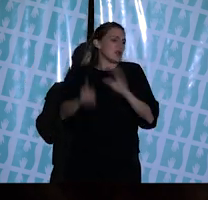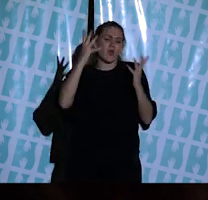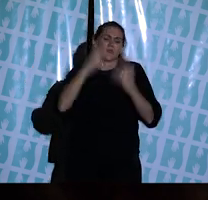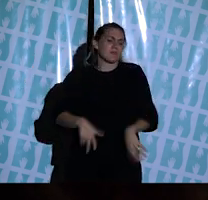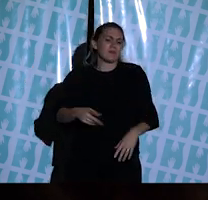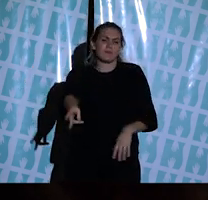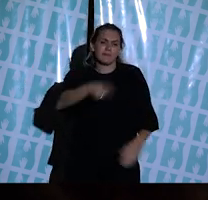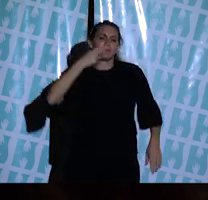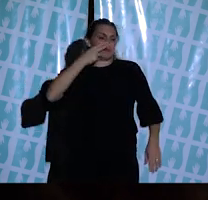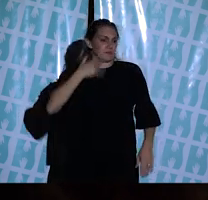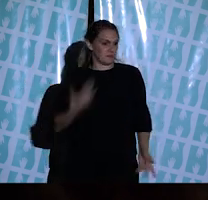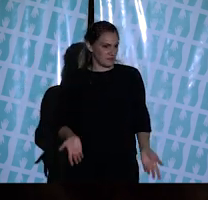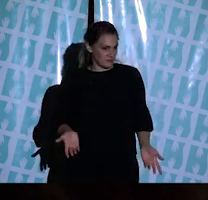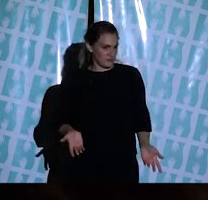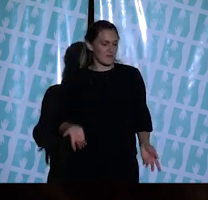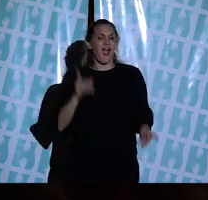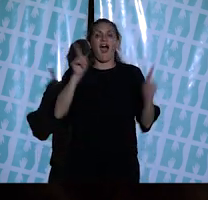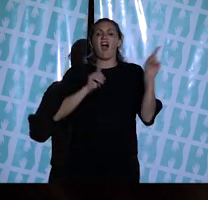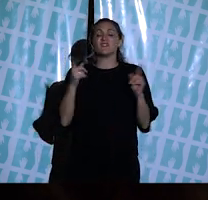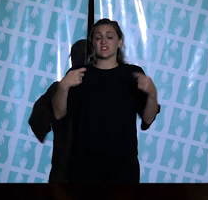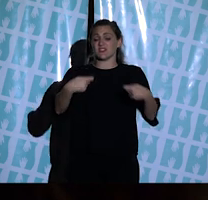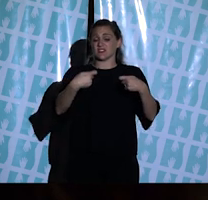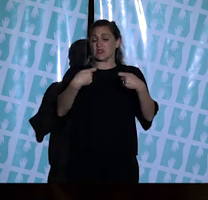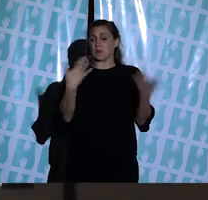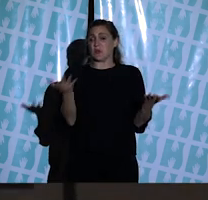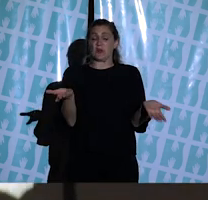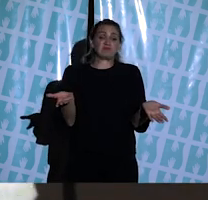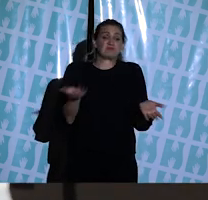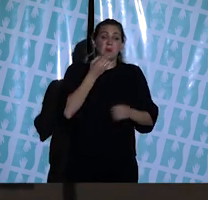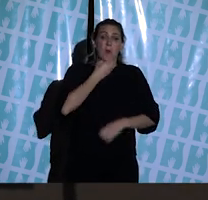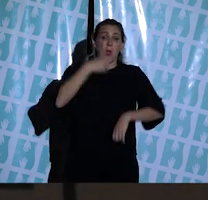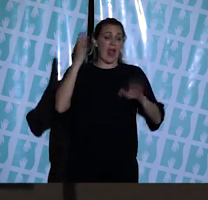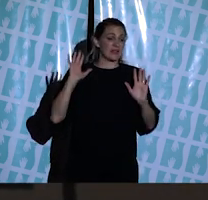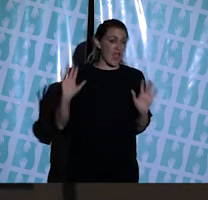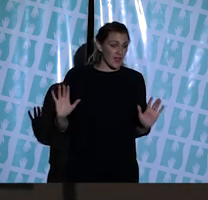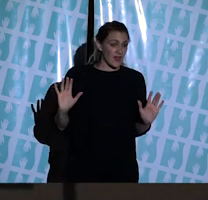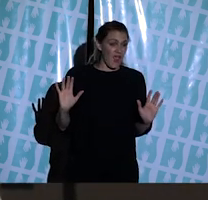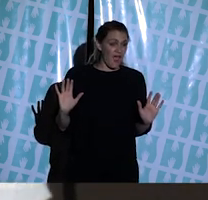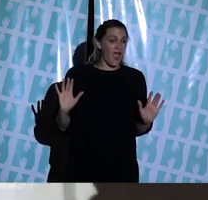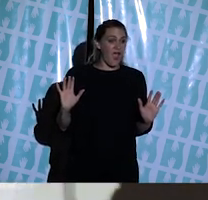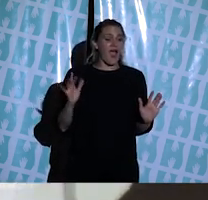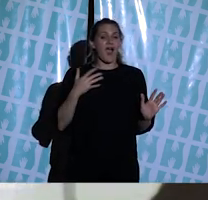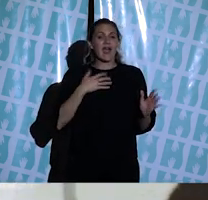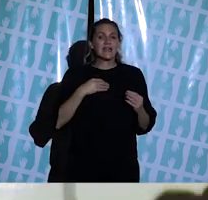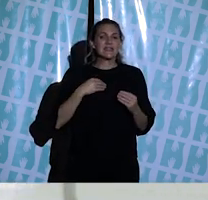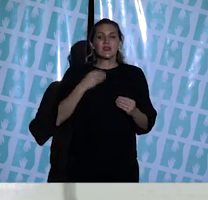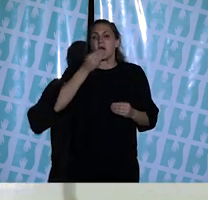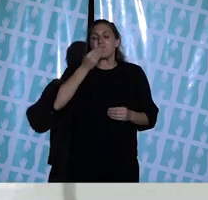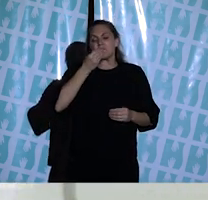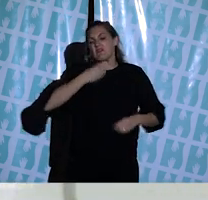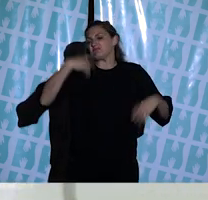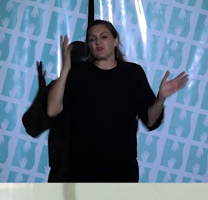Pero también a veces un estímulo neutral puede desencadenar eso cuando uno ya está más sensibilizado, ya come por